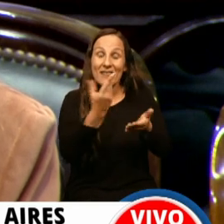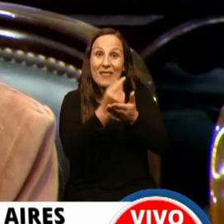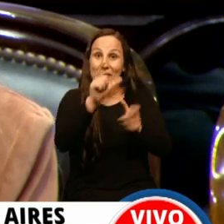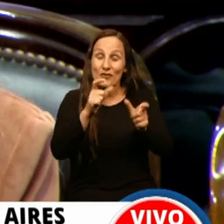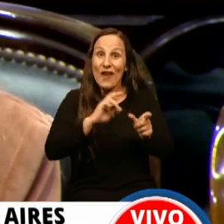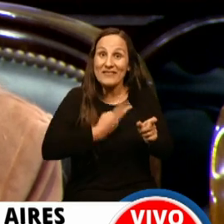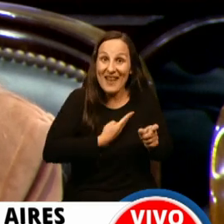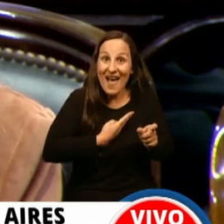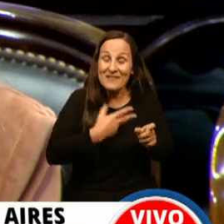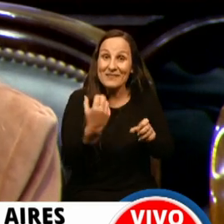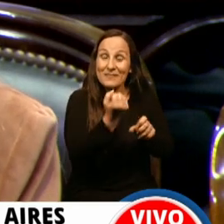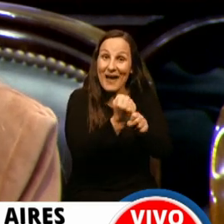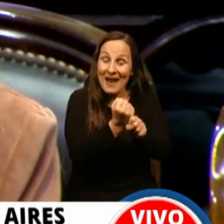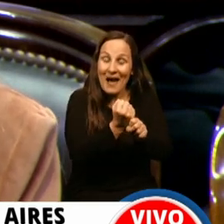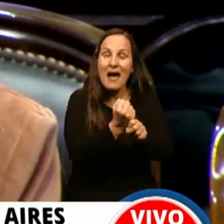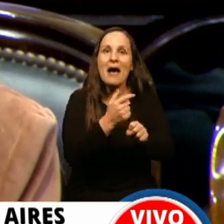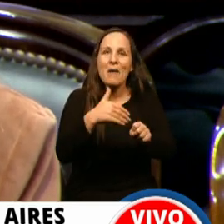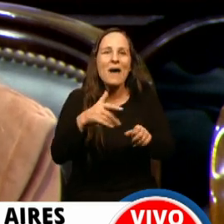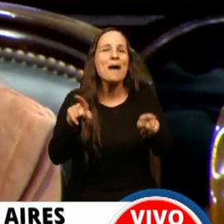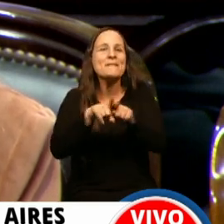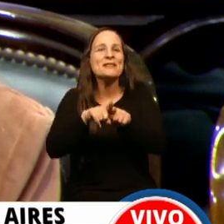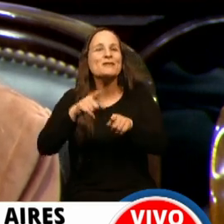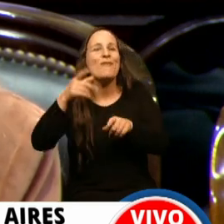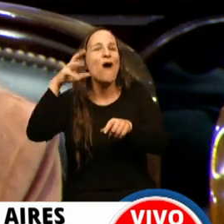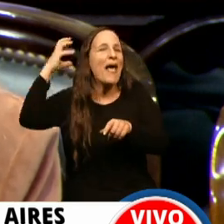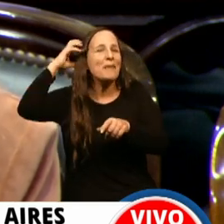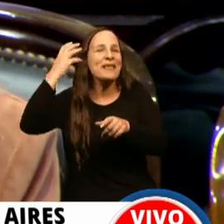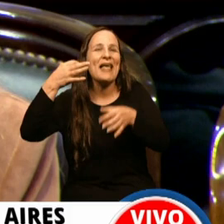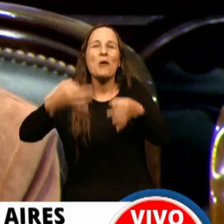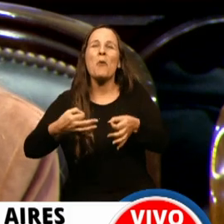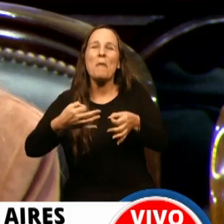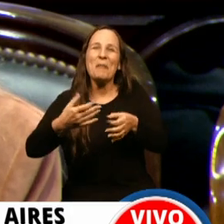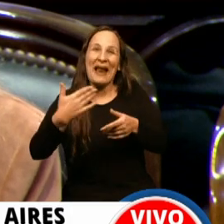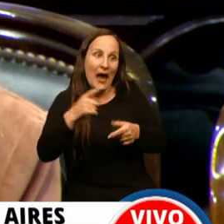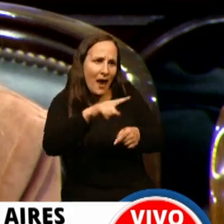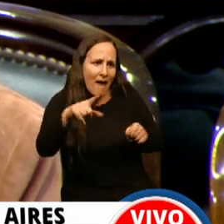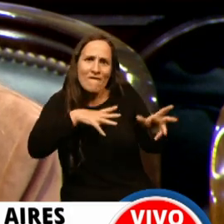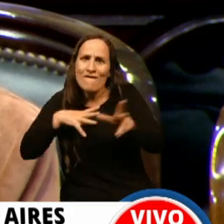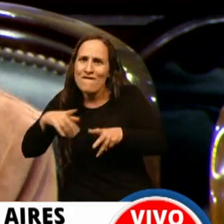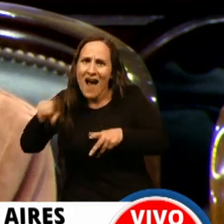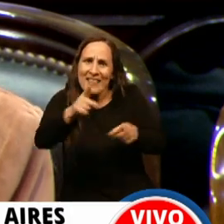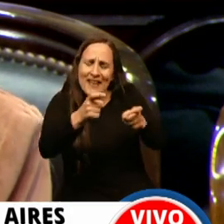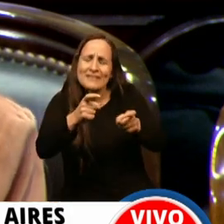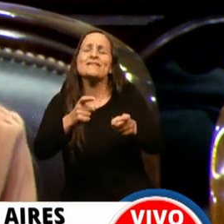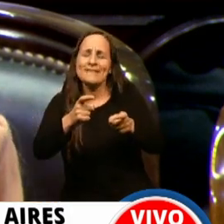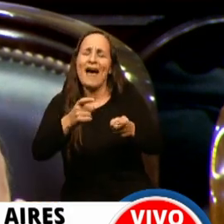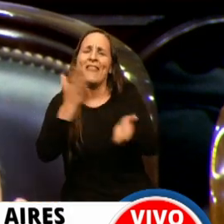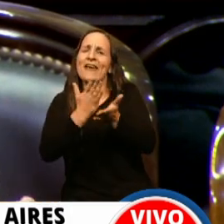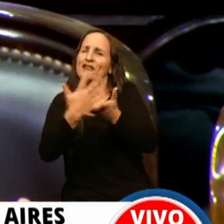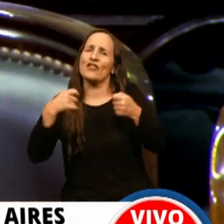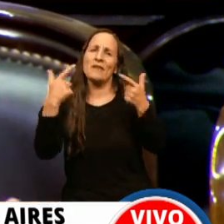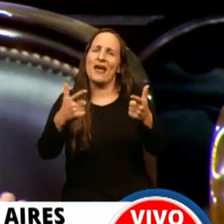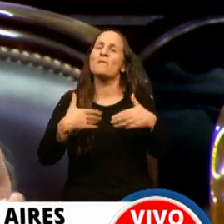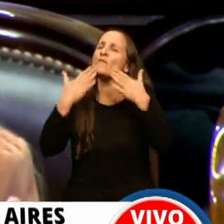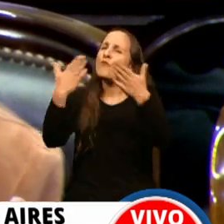vamos cumpliendo el mandato de evita otorgando derechos donde siempre hubo necesidades muchísimas gracias